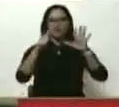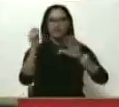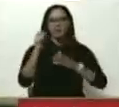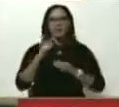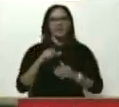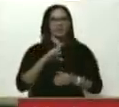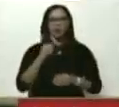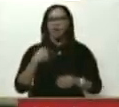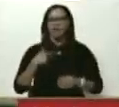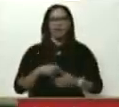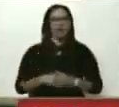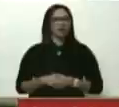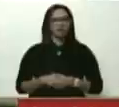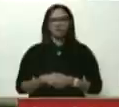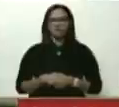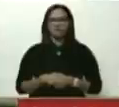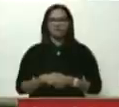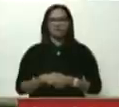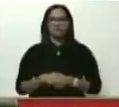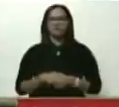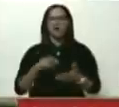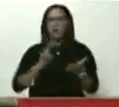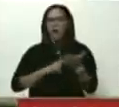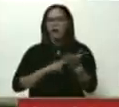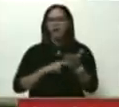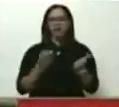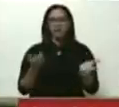No la tienen. Una realidad, pues.